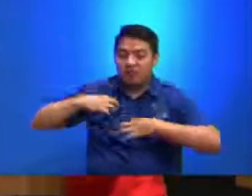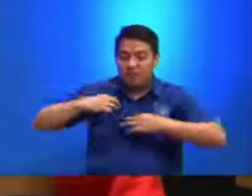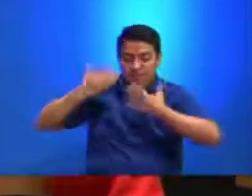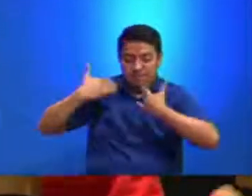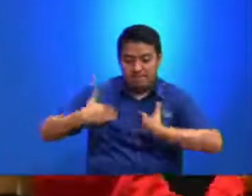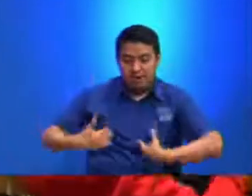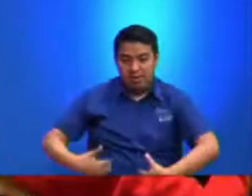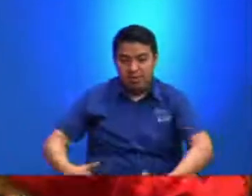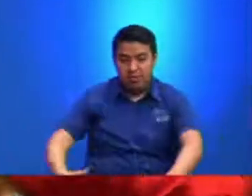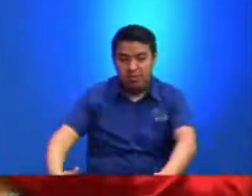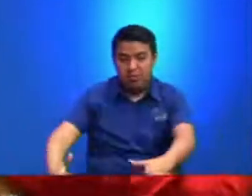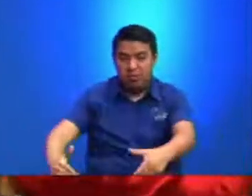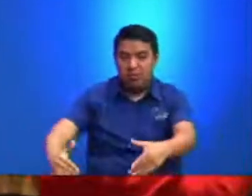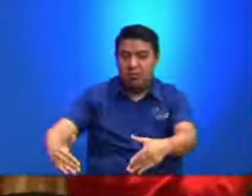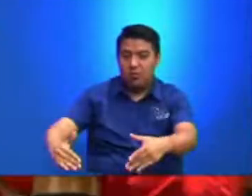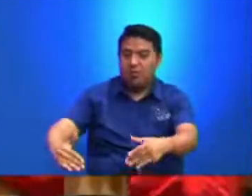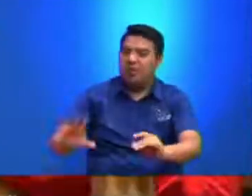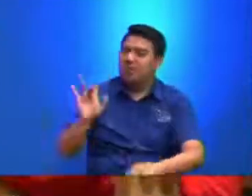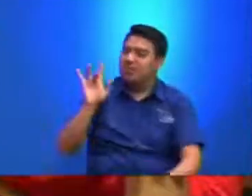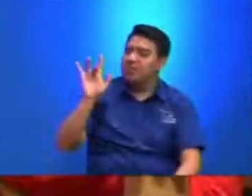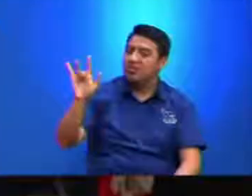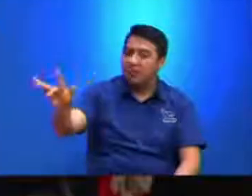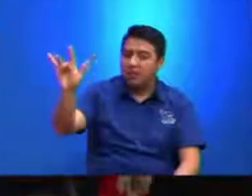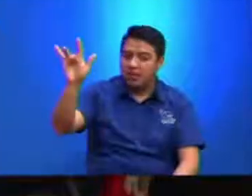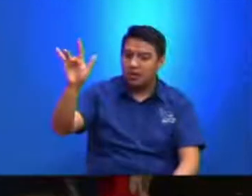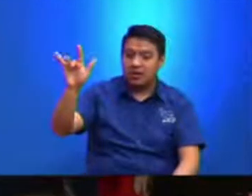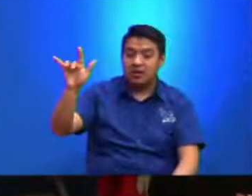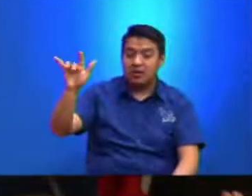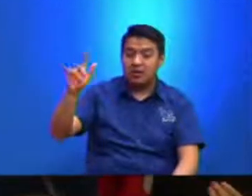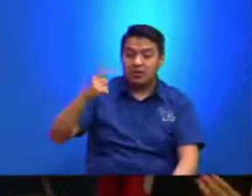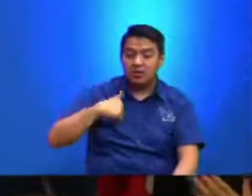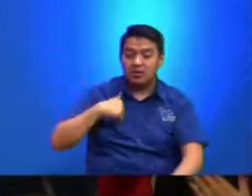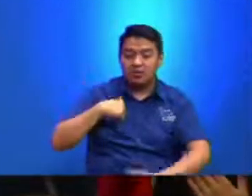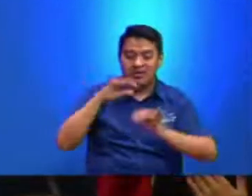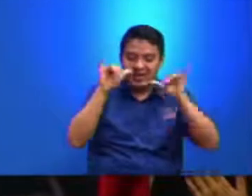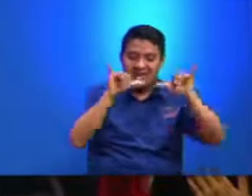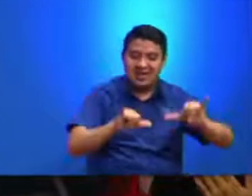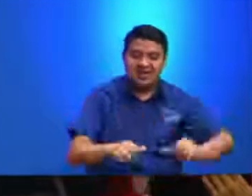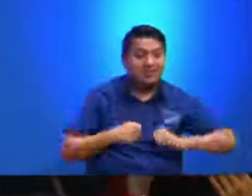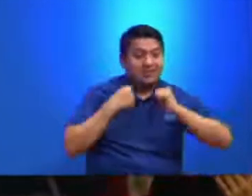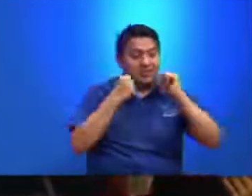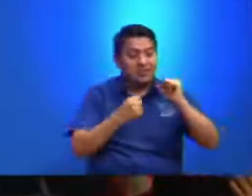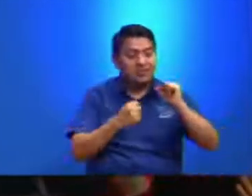de su manto, quedaré sana. Y